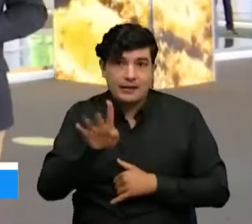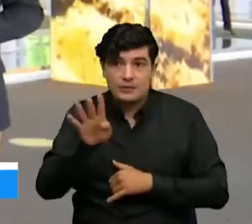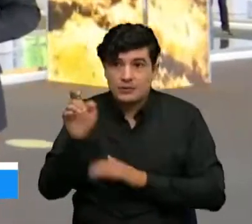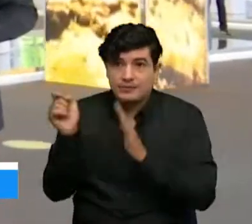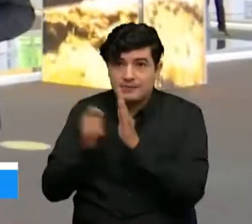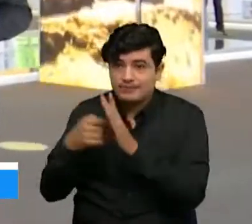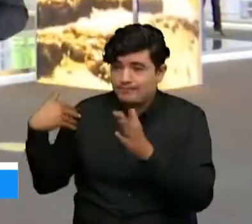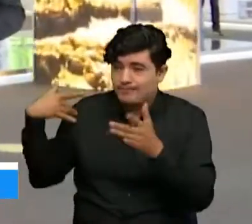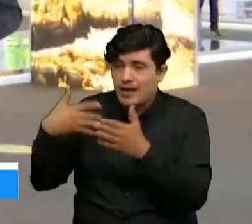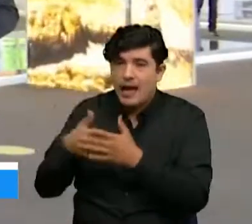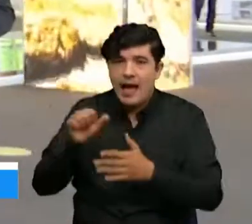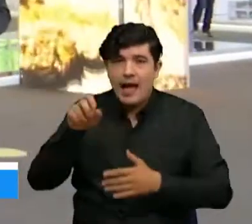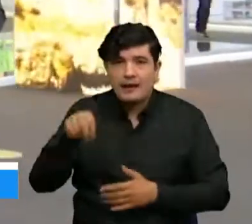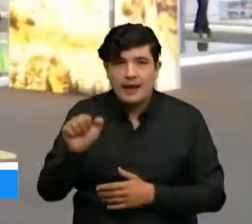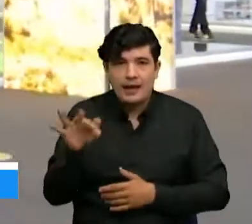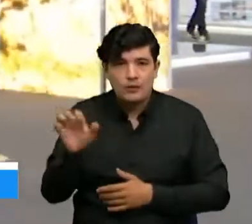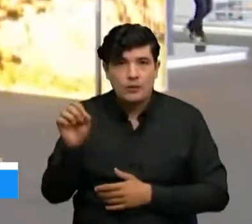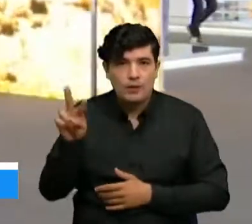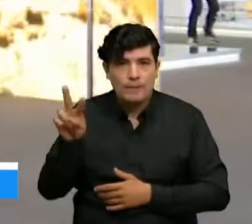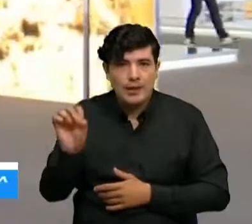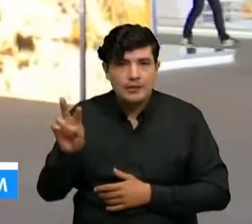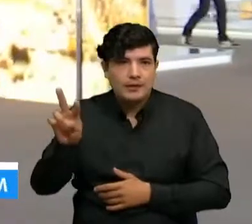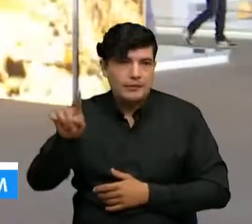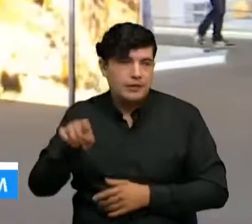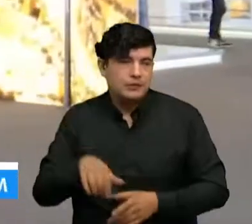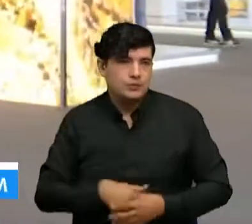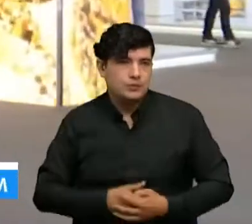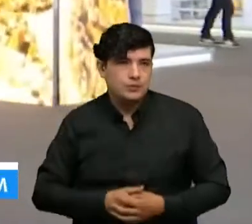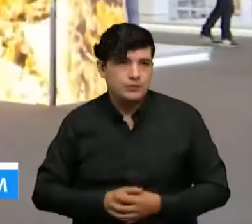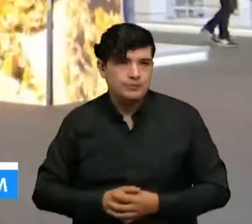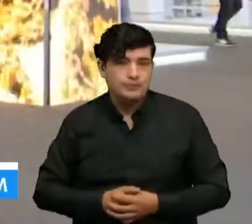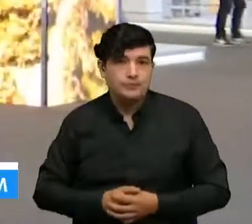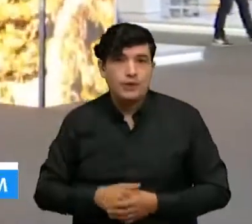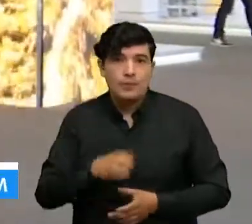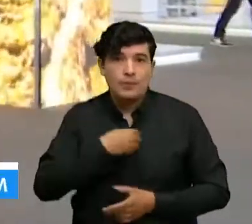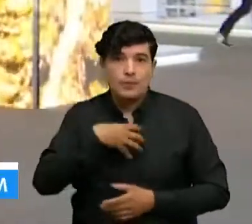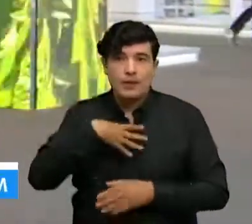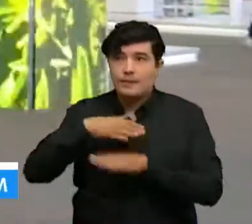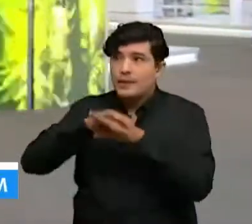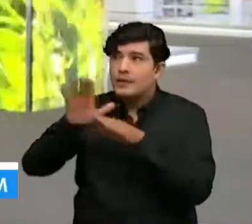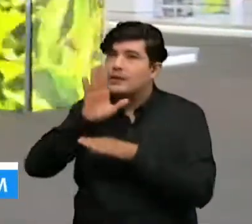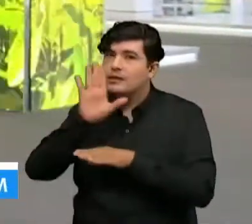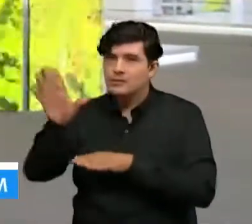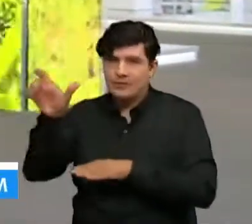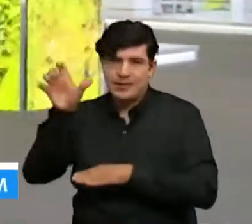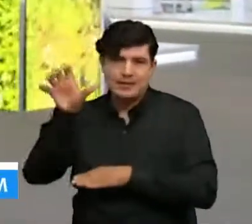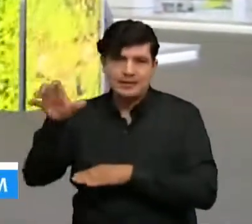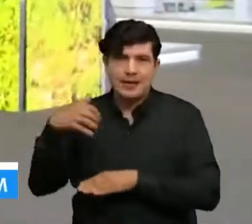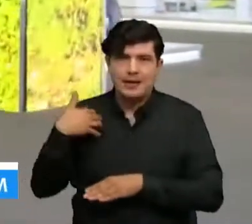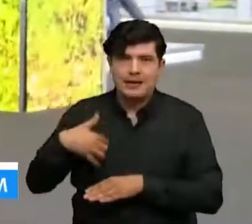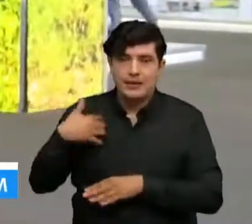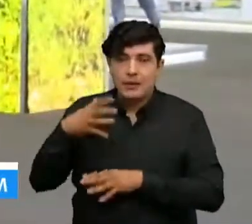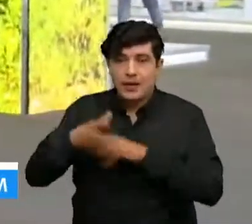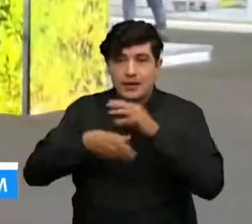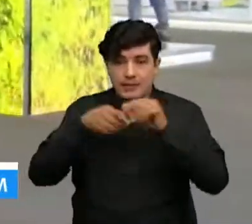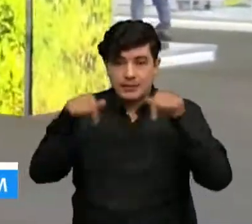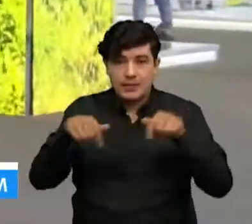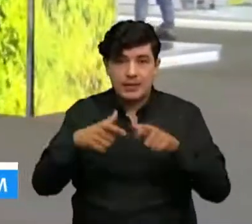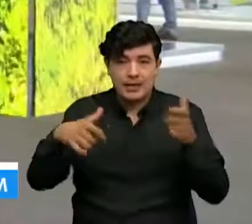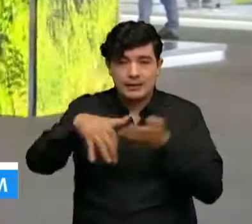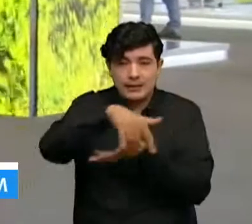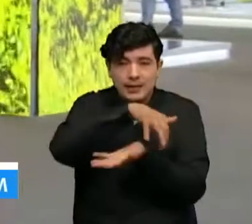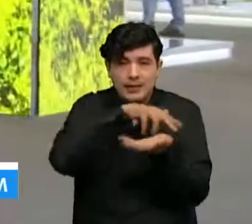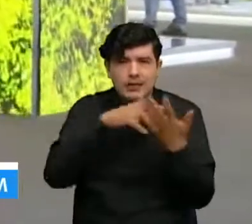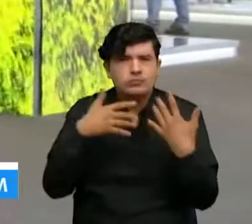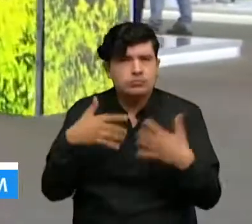nacional Anato 2021, que tuvo en esta oportunidad como país invitado a Argentina. Pero por supuesto, el Gran Santander se